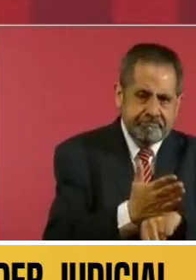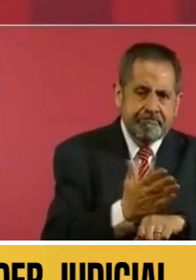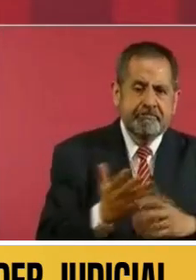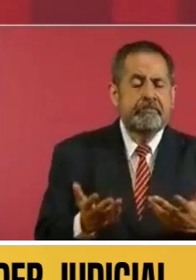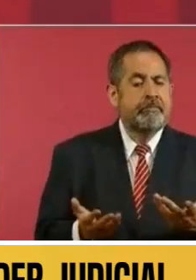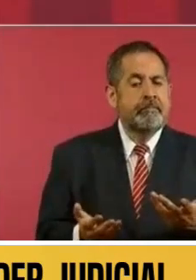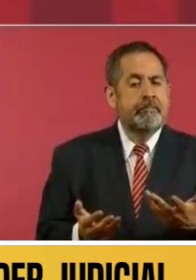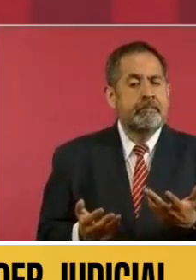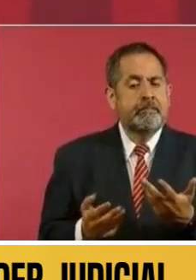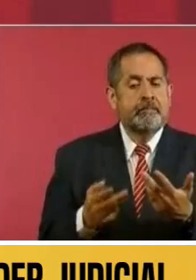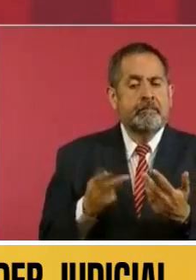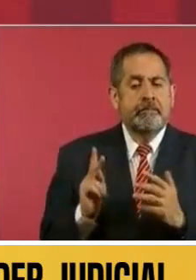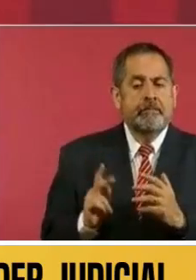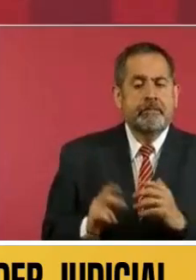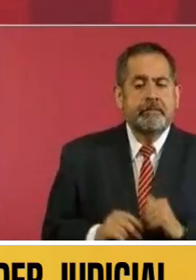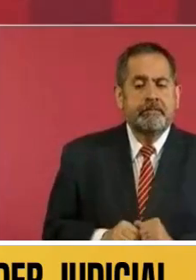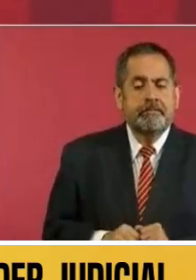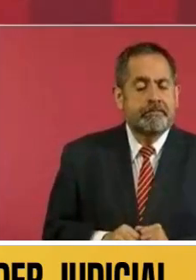Sin embargo,